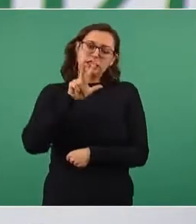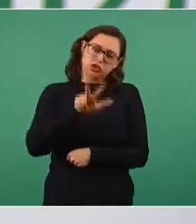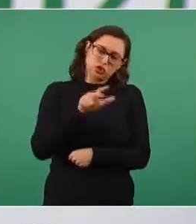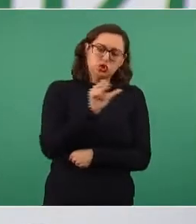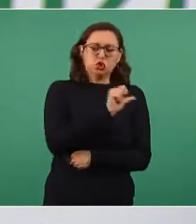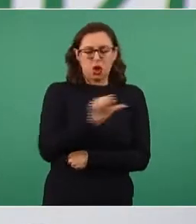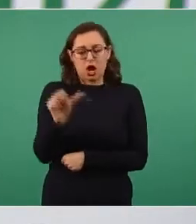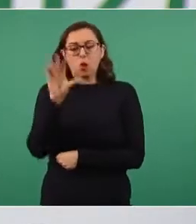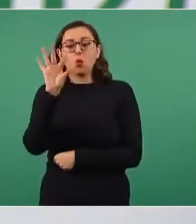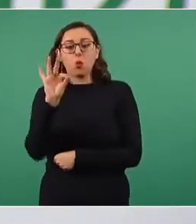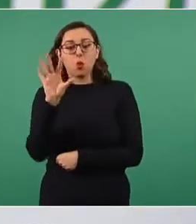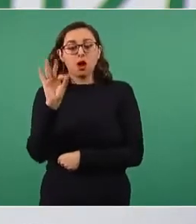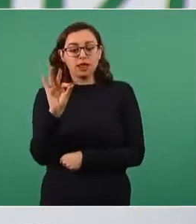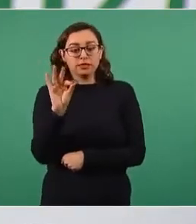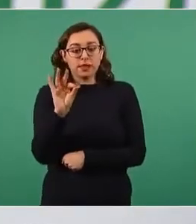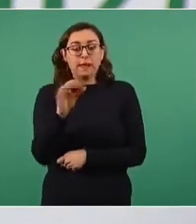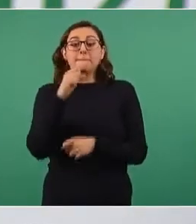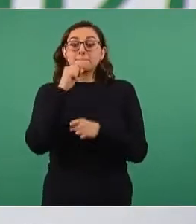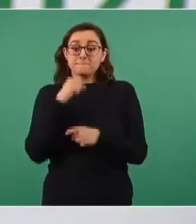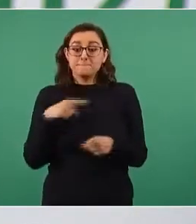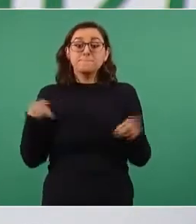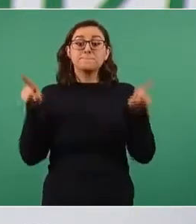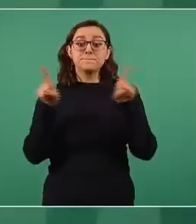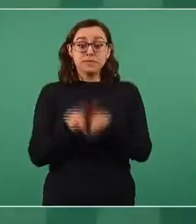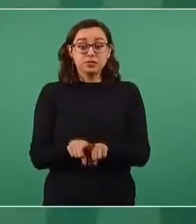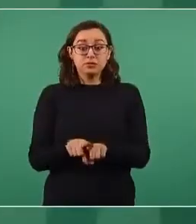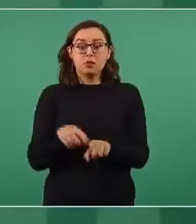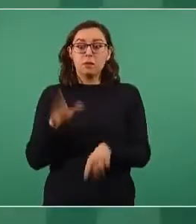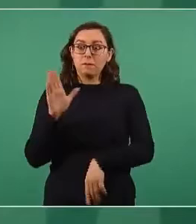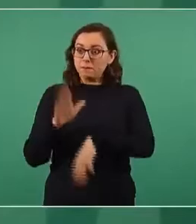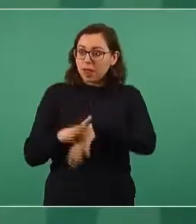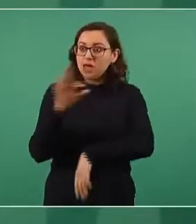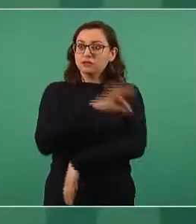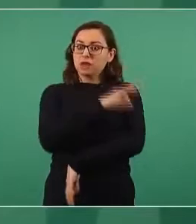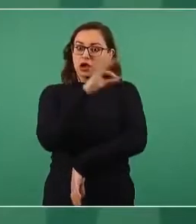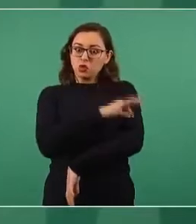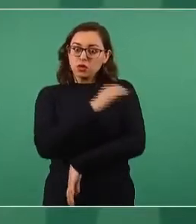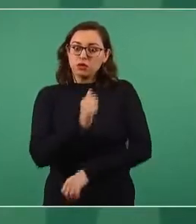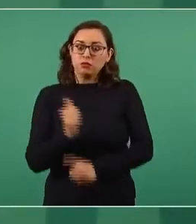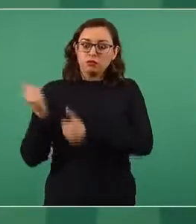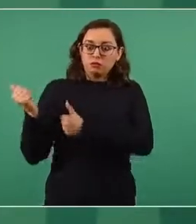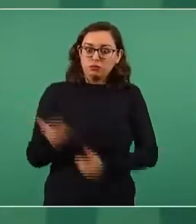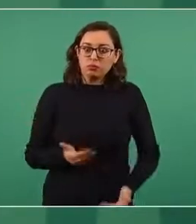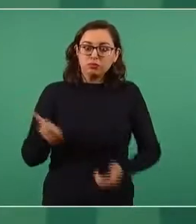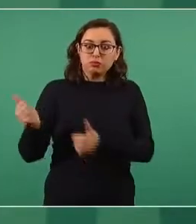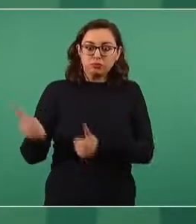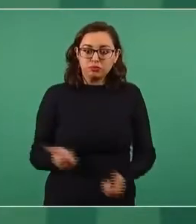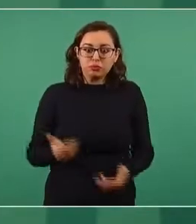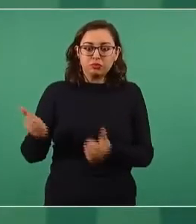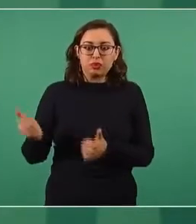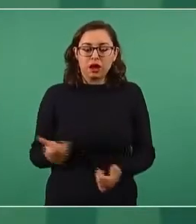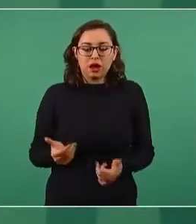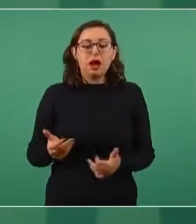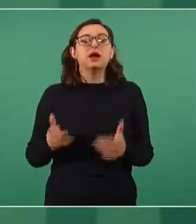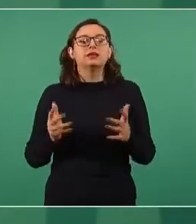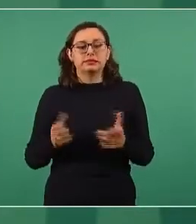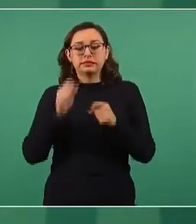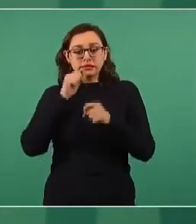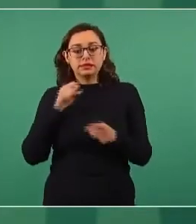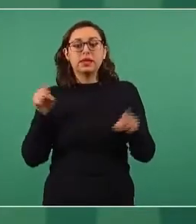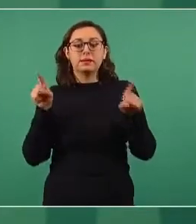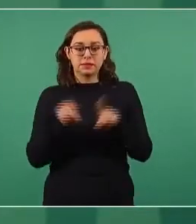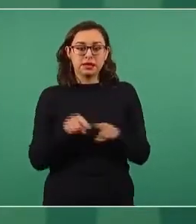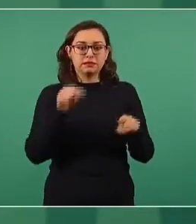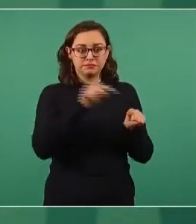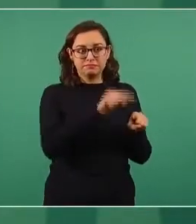abrió como nos está llegando más de lo que habíamos previsto, tenemos más dosis, podemos también hacerlo del